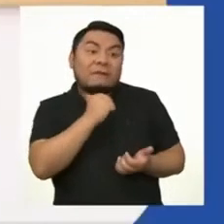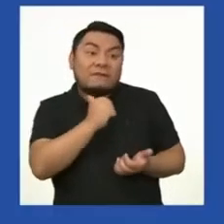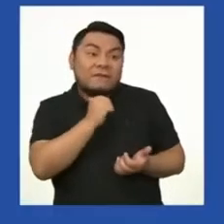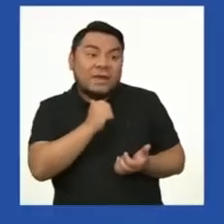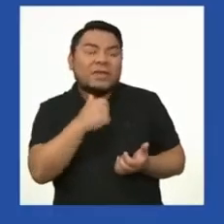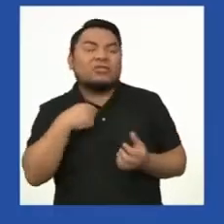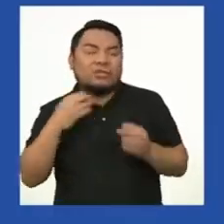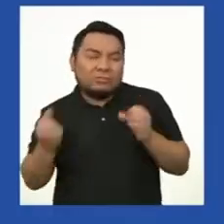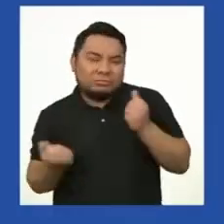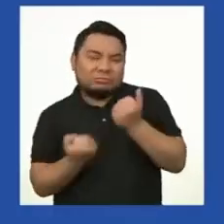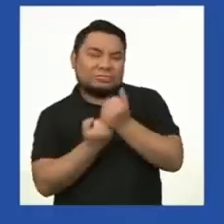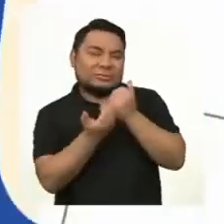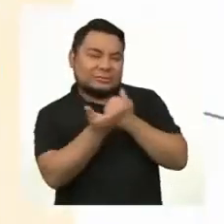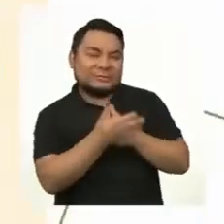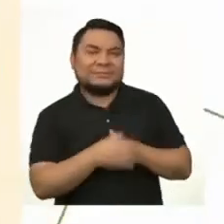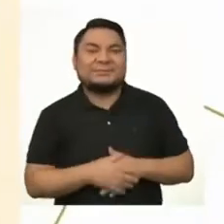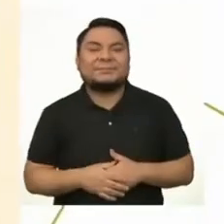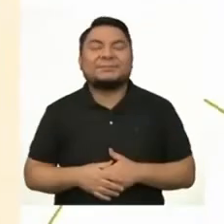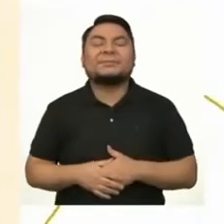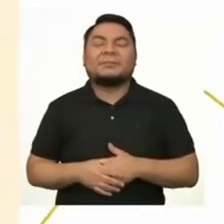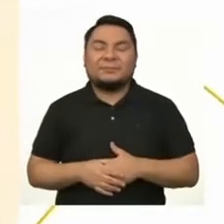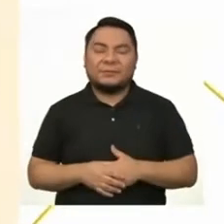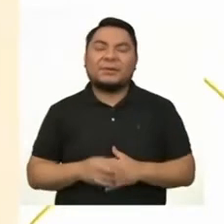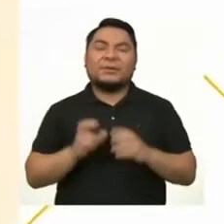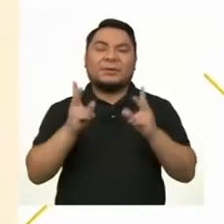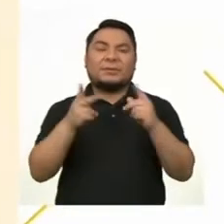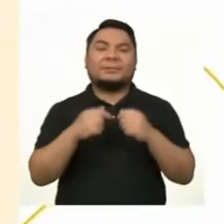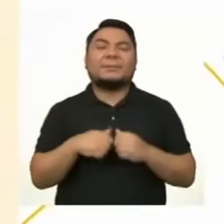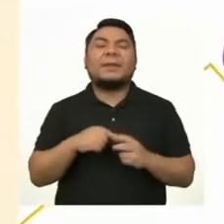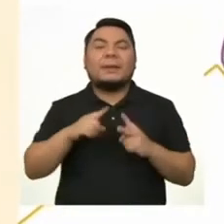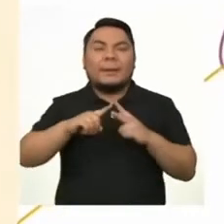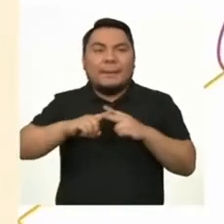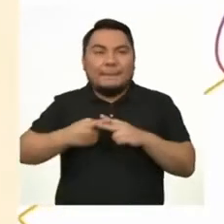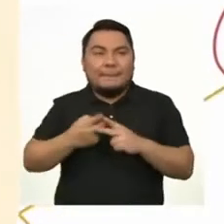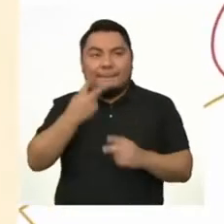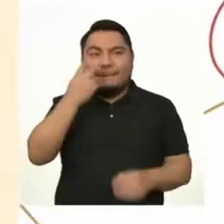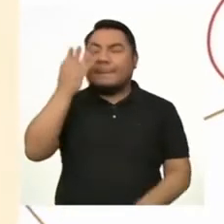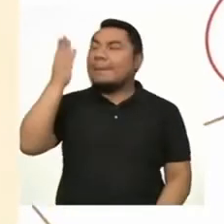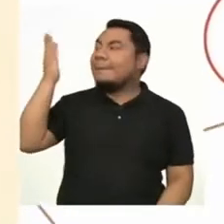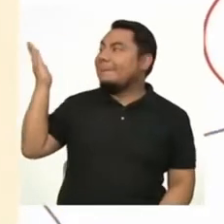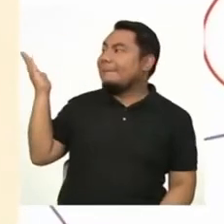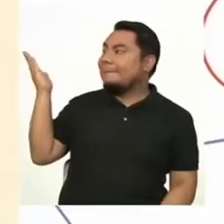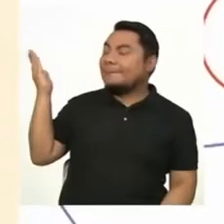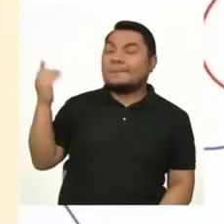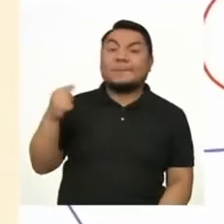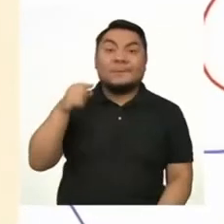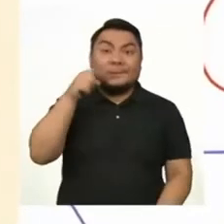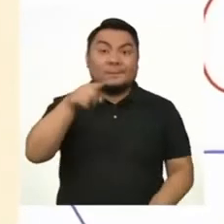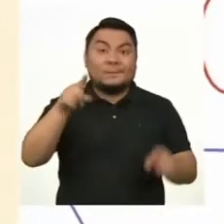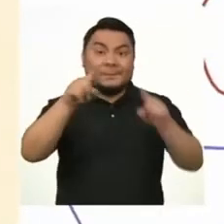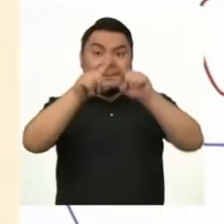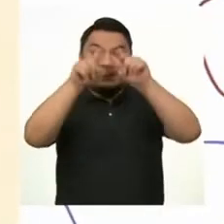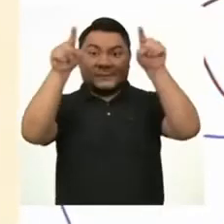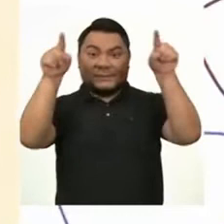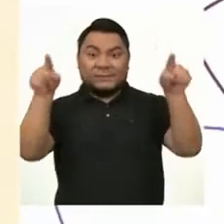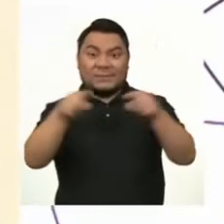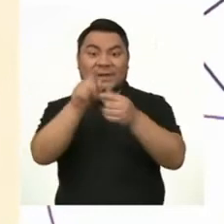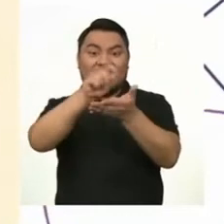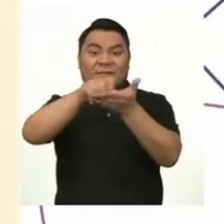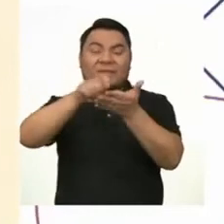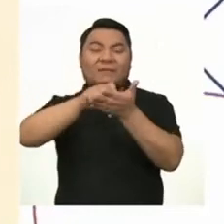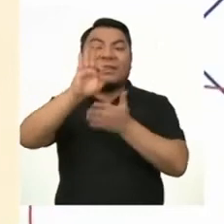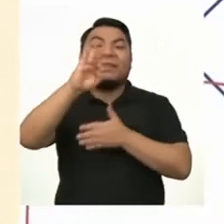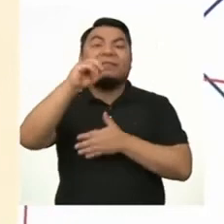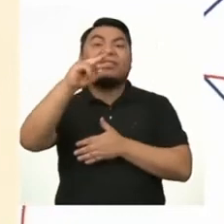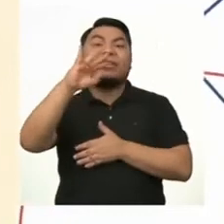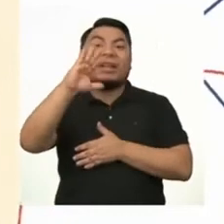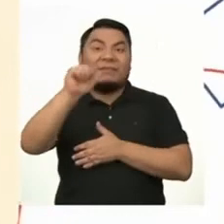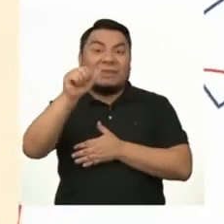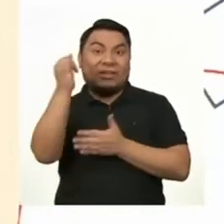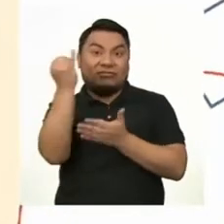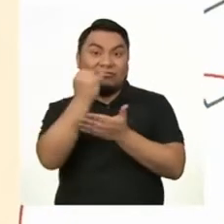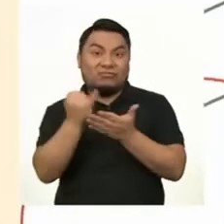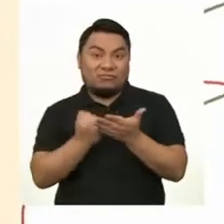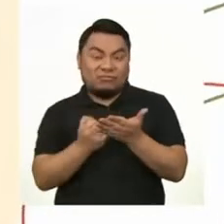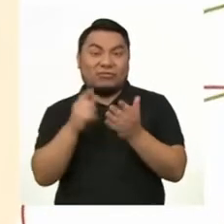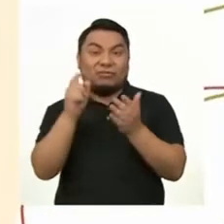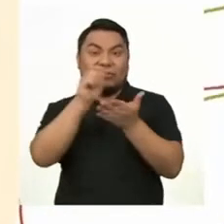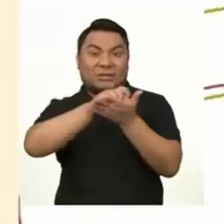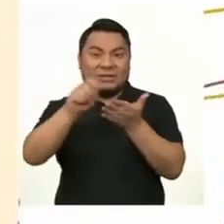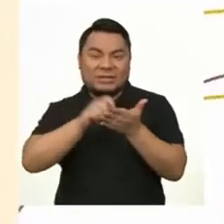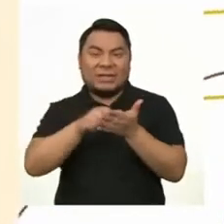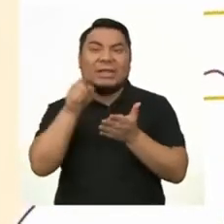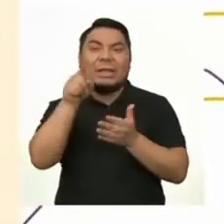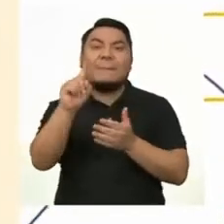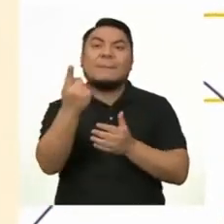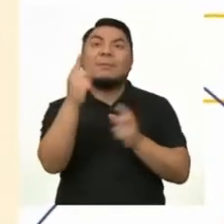lo necesitas. A ver, empezamos por el título, que como en todo texto, presenta el tema.